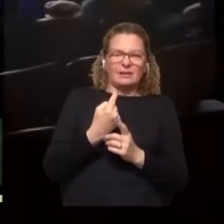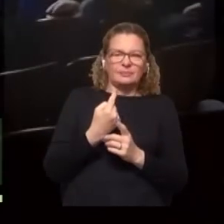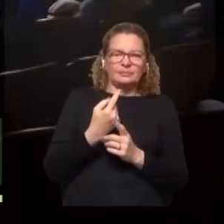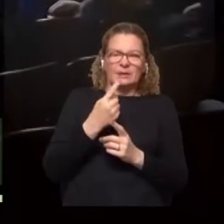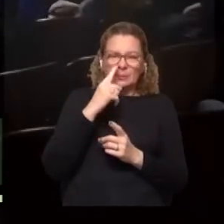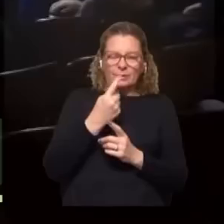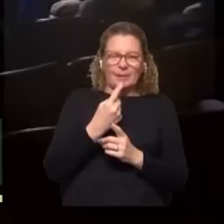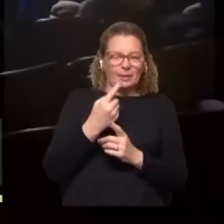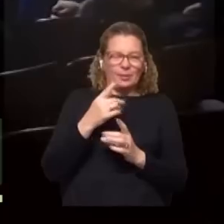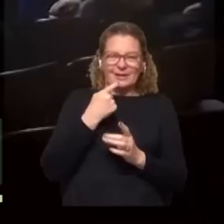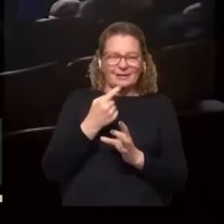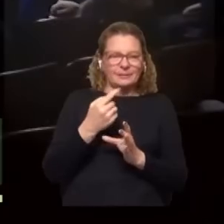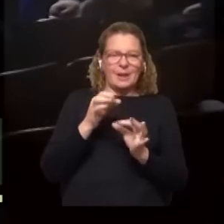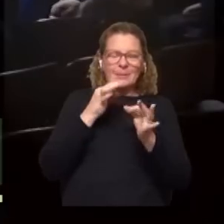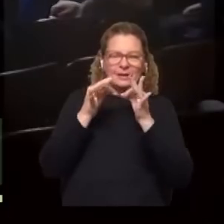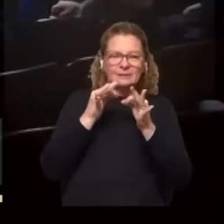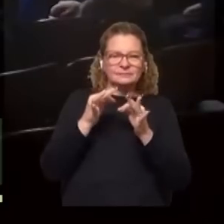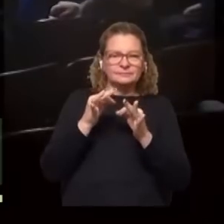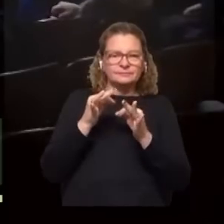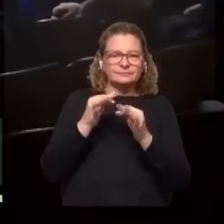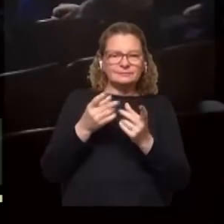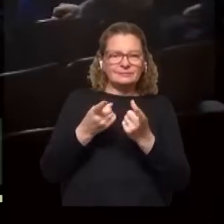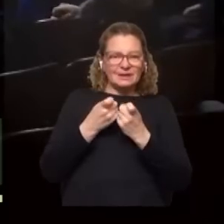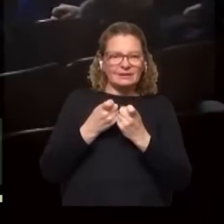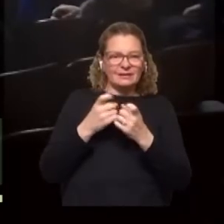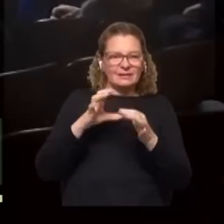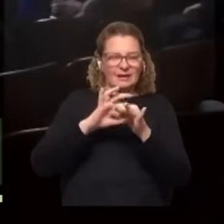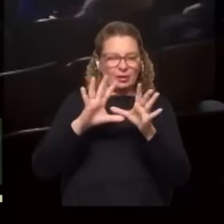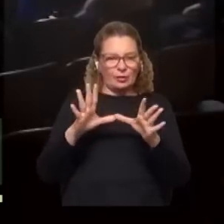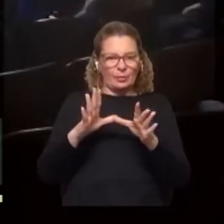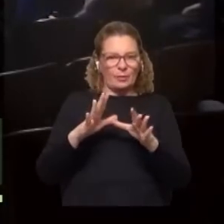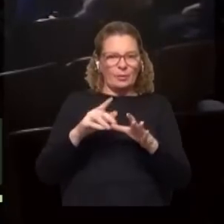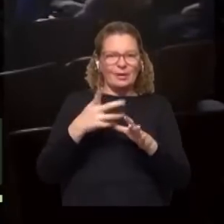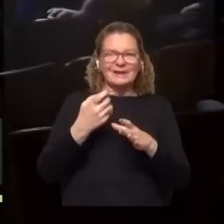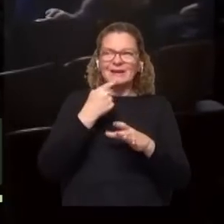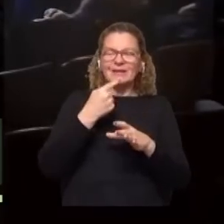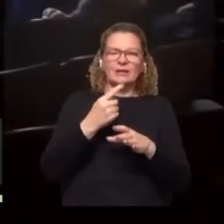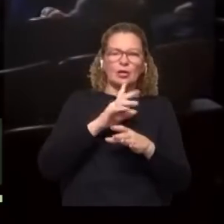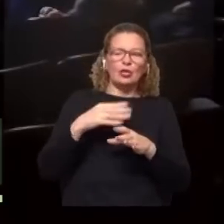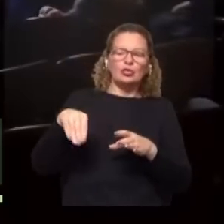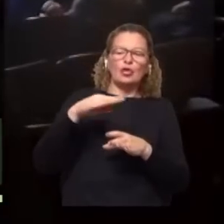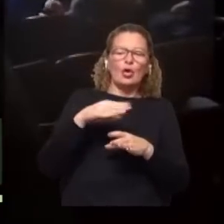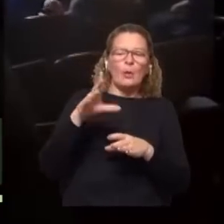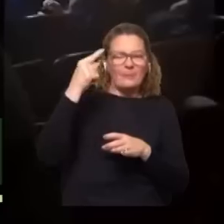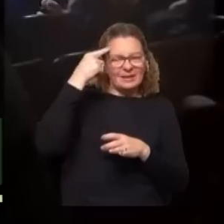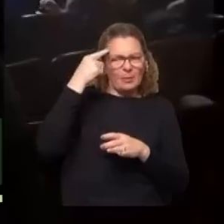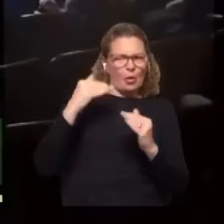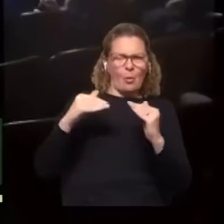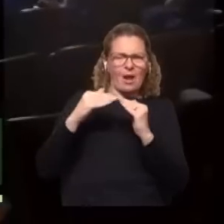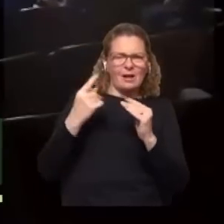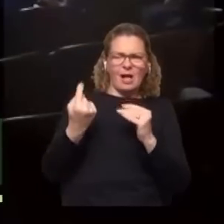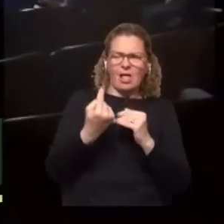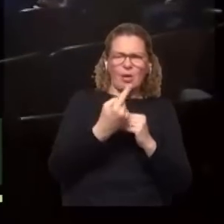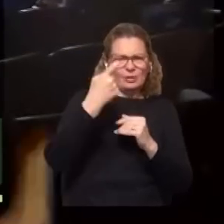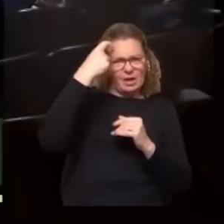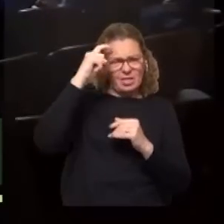decirlo muy rápido y pronto es necesaria en la democracia la polarización quiere decir que no todos pensamos lo mismo que cada uno tiene